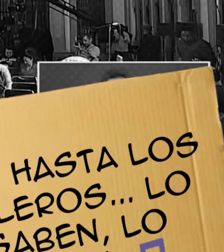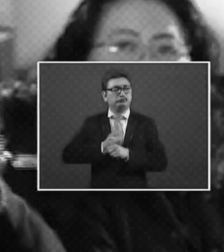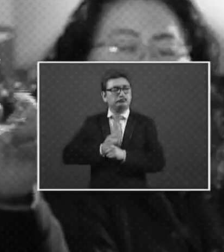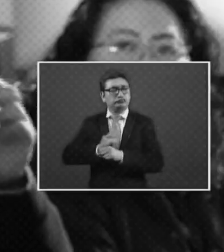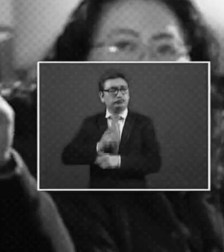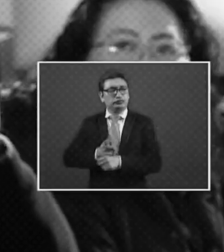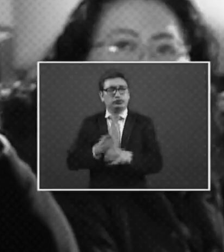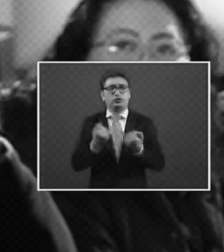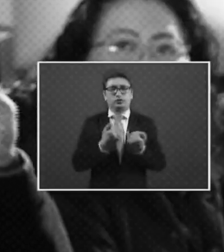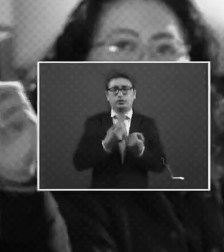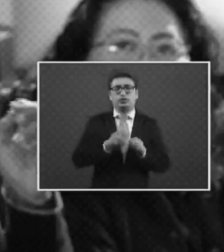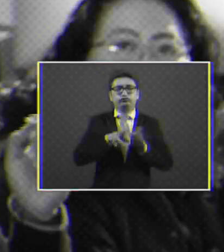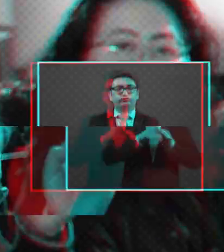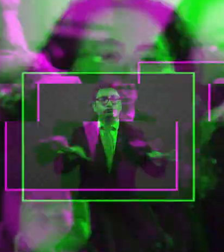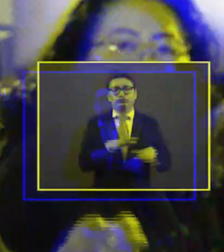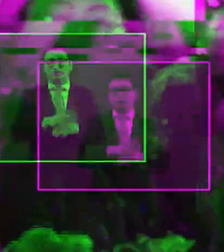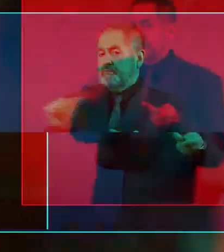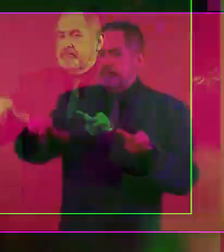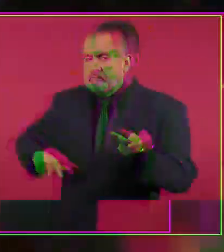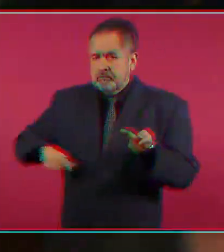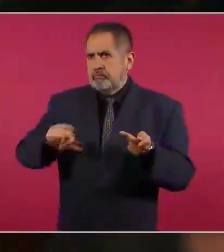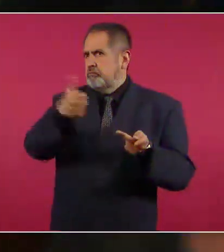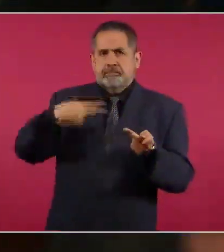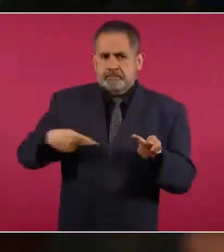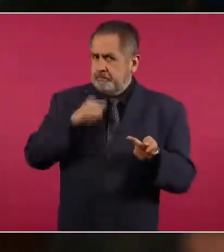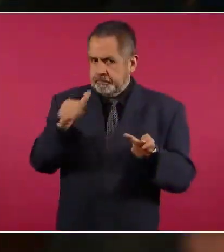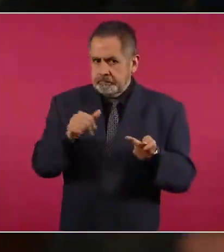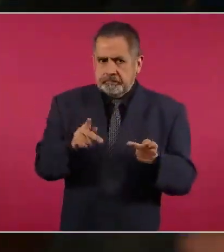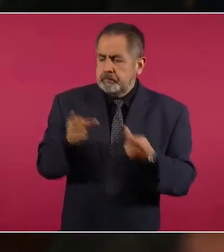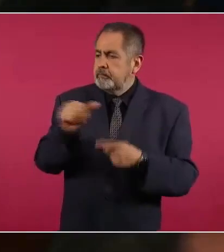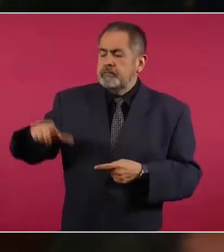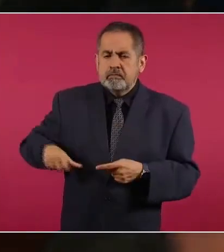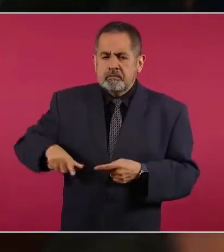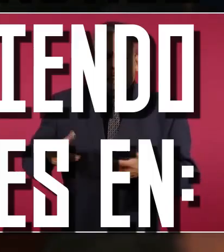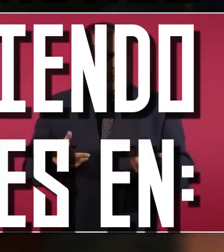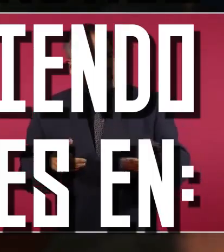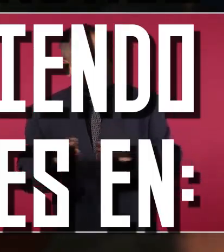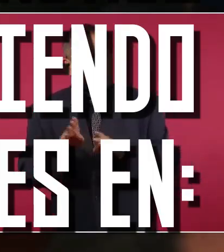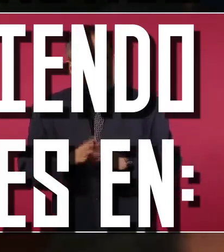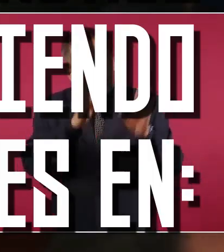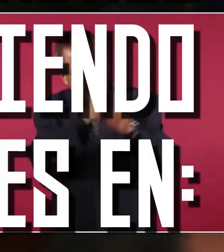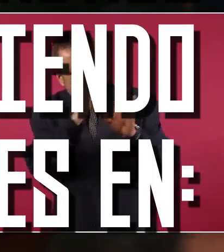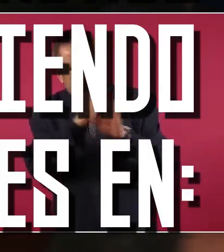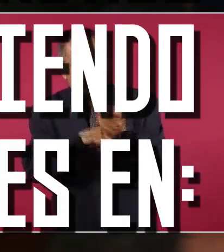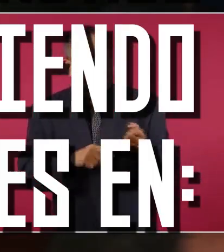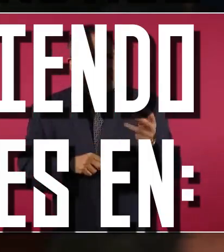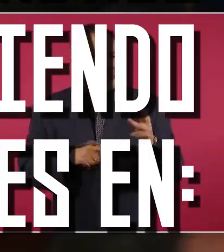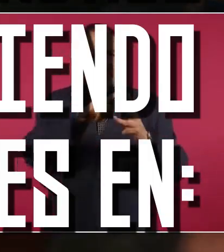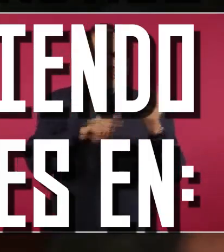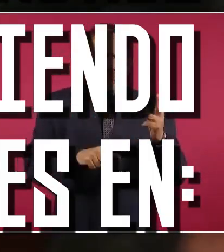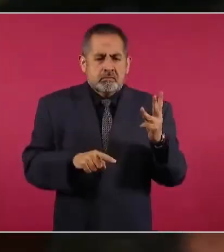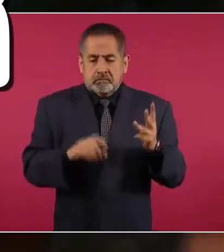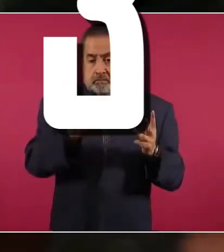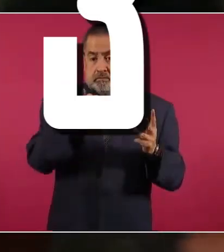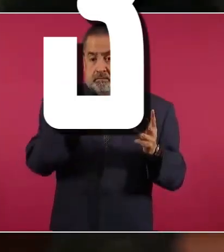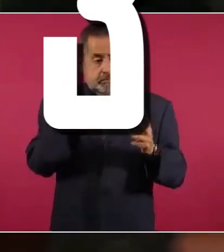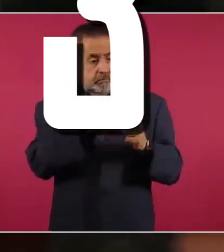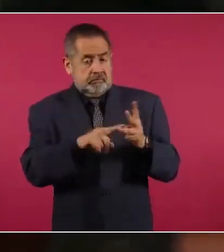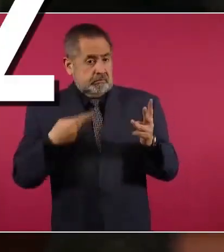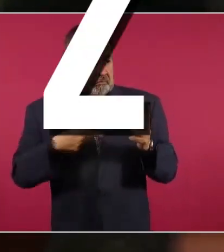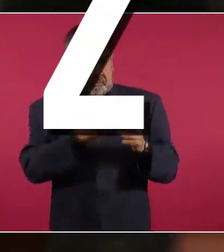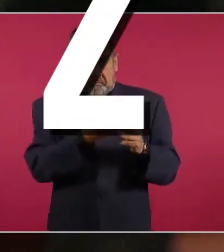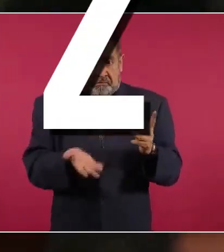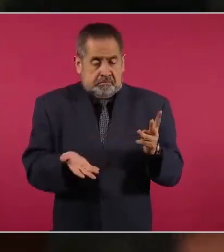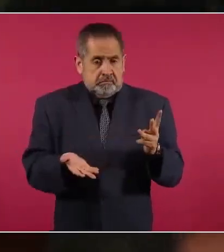prensa como Quinto elemento o animal político Entonces estos civiles porque pues